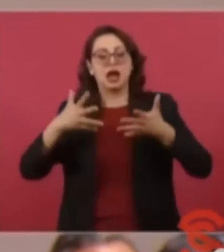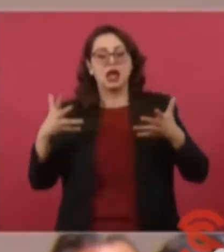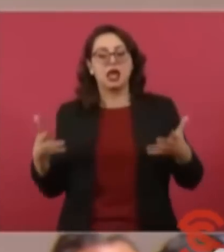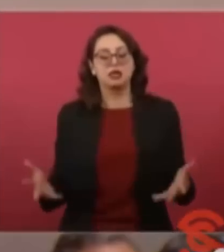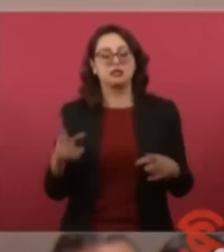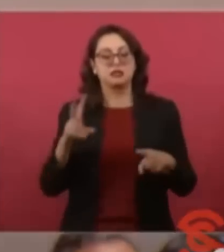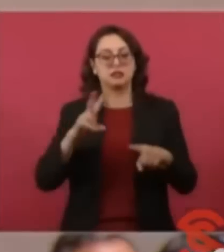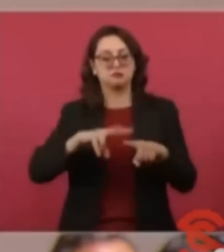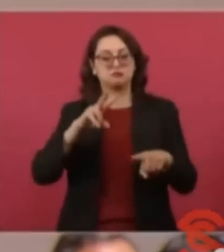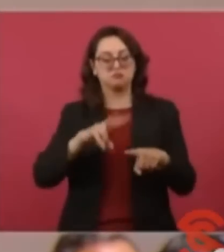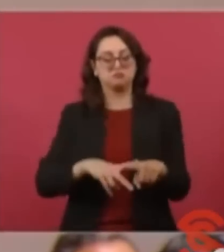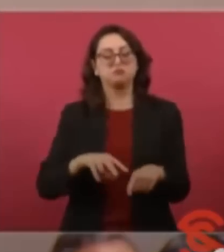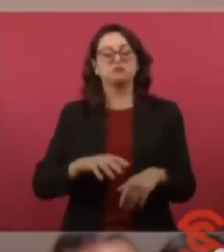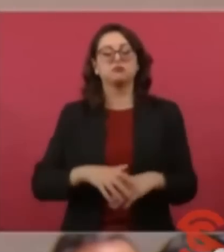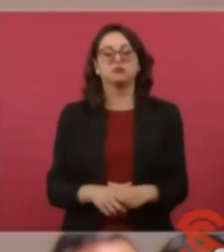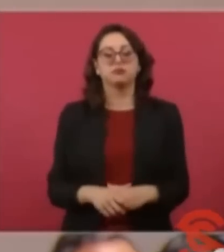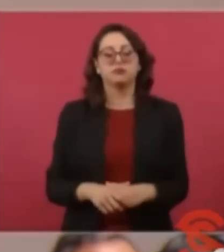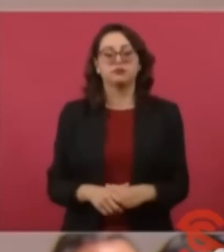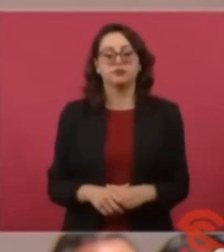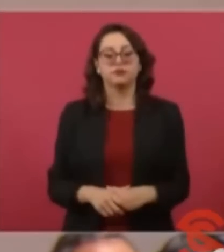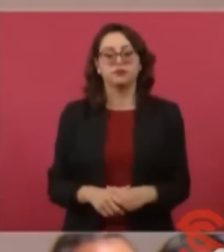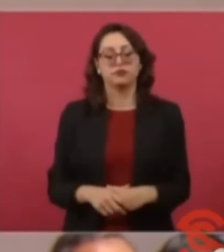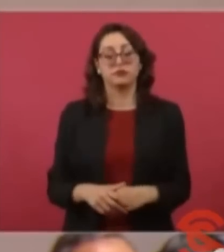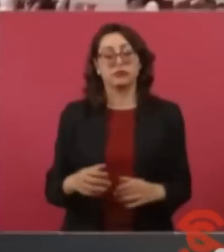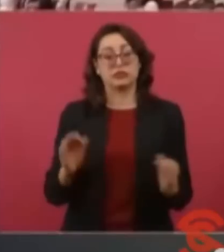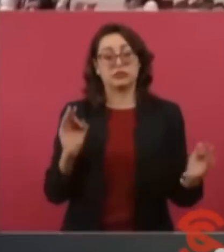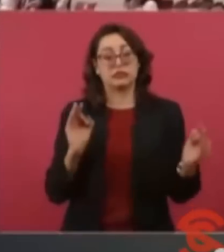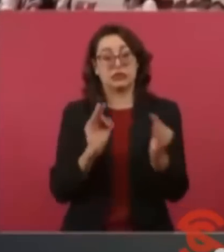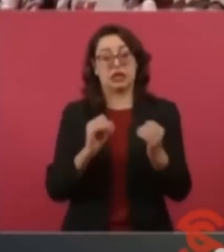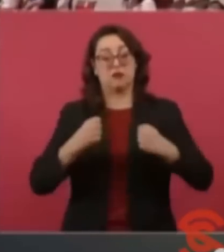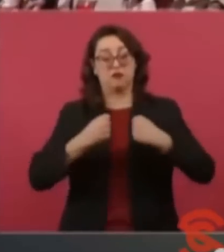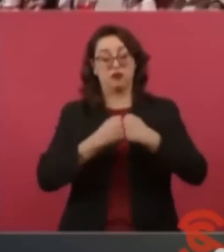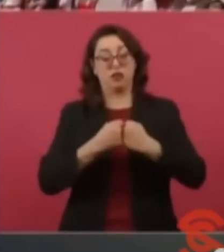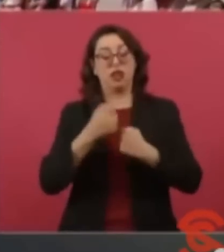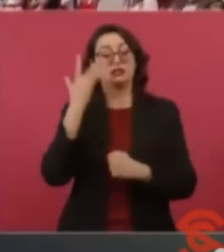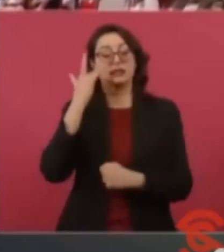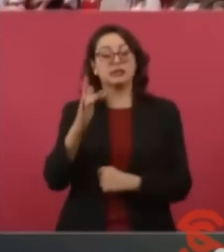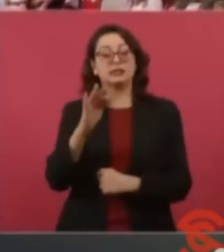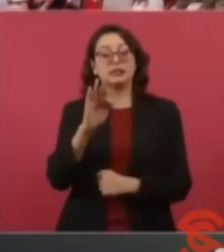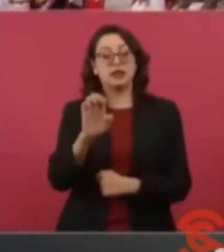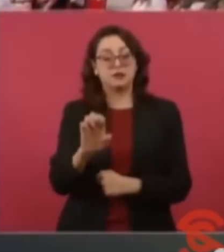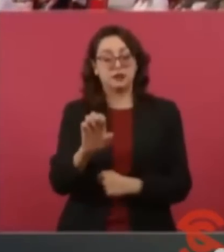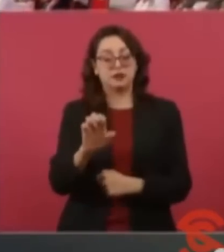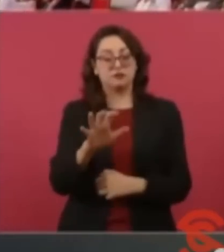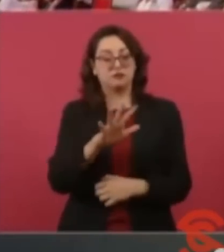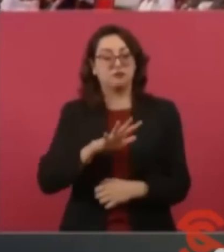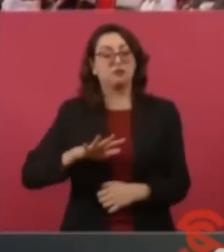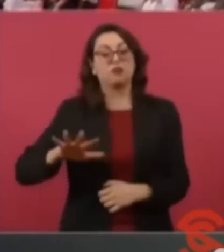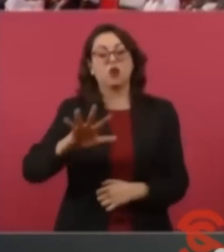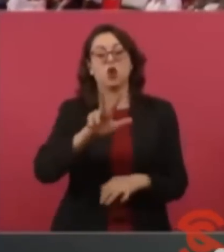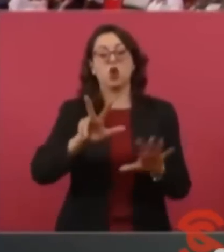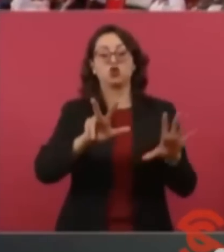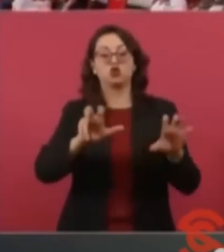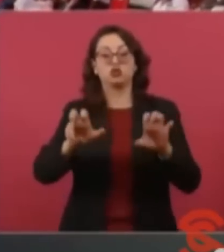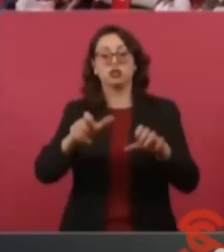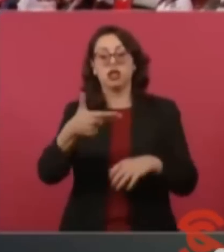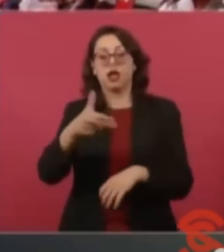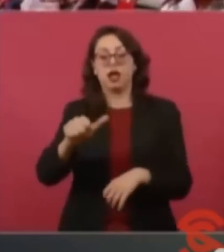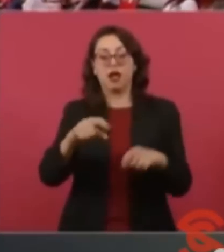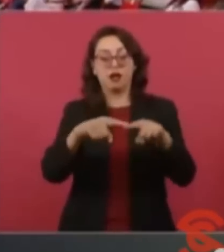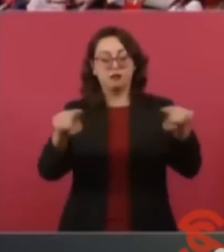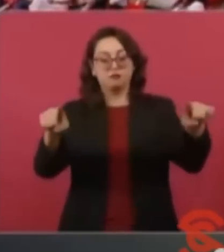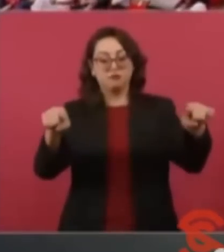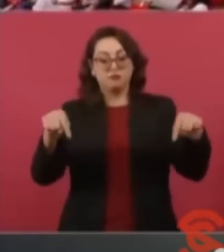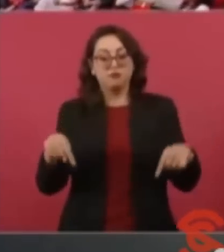Tata Vasco de Quiroga. En esta extensa superficie de 800 hectáreas